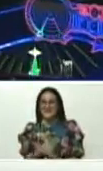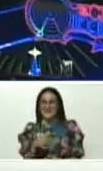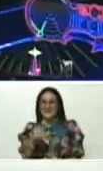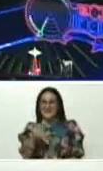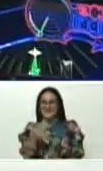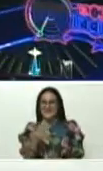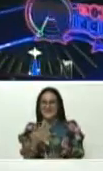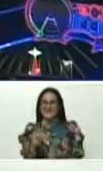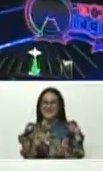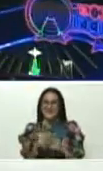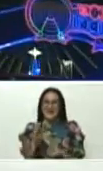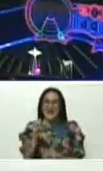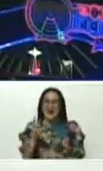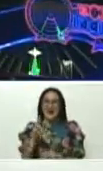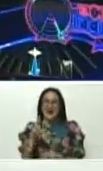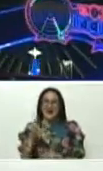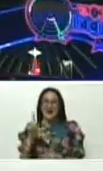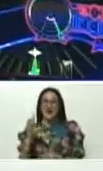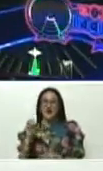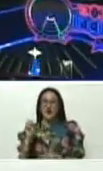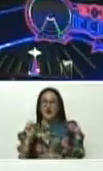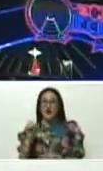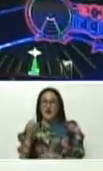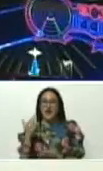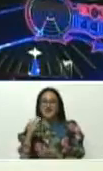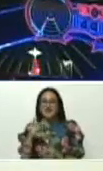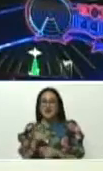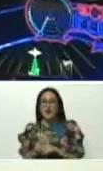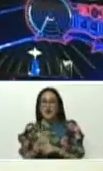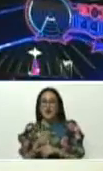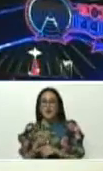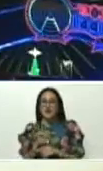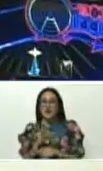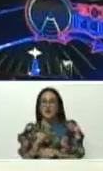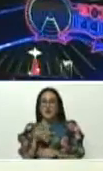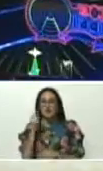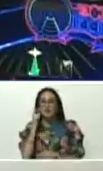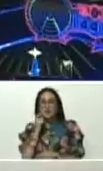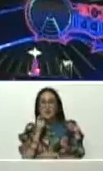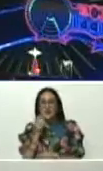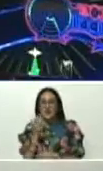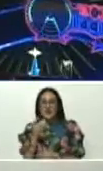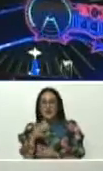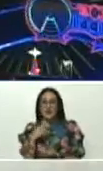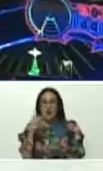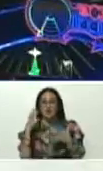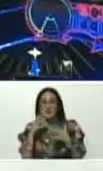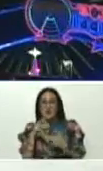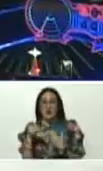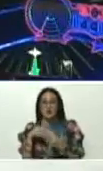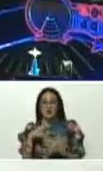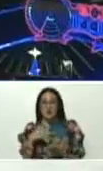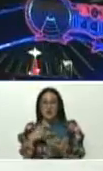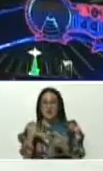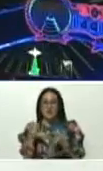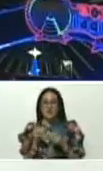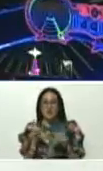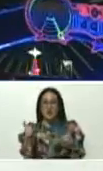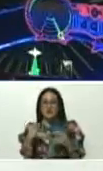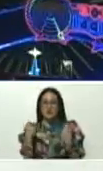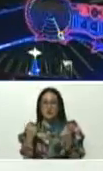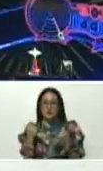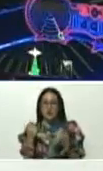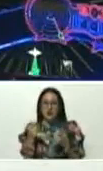mejor conocido como Carlos Ocariz, que ahora se quiere disfrazar de revolucionario y hablar de democracia popular,